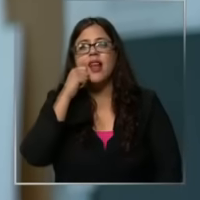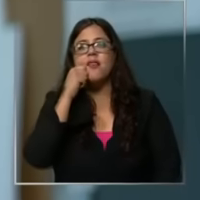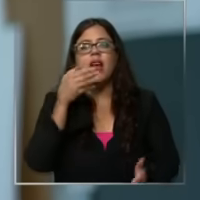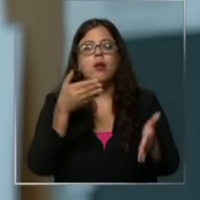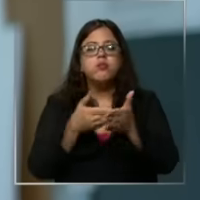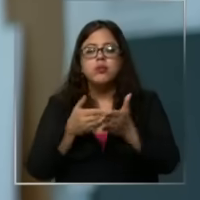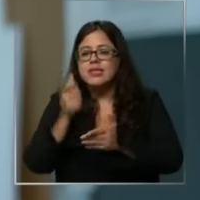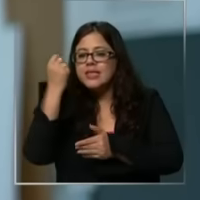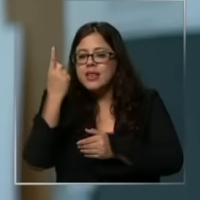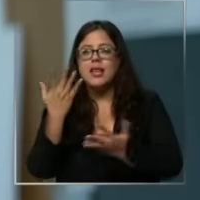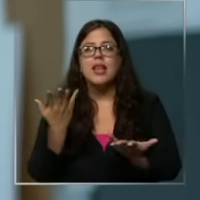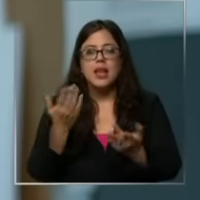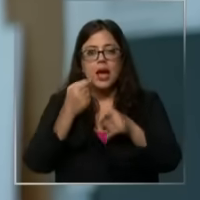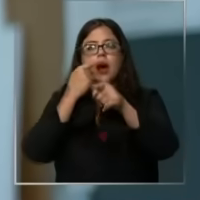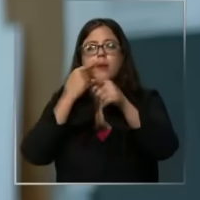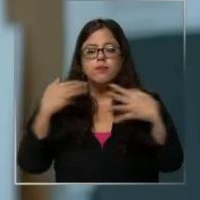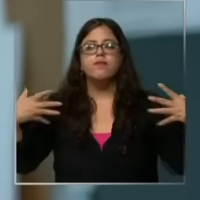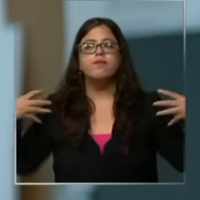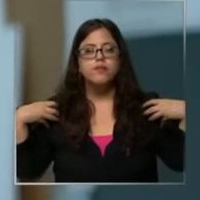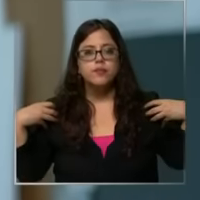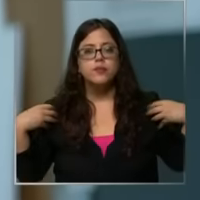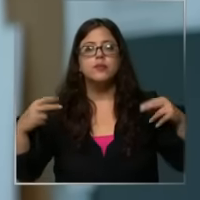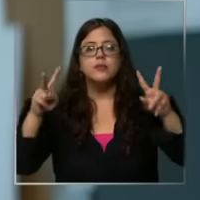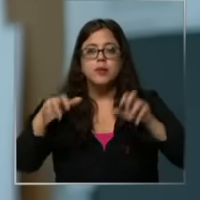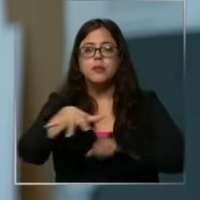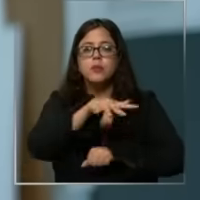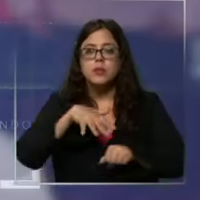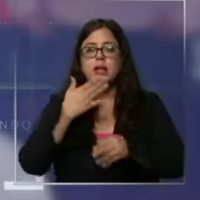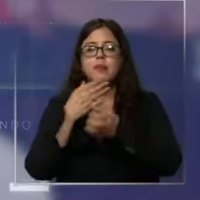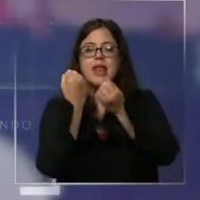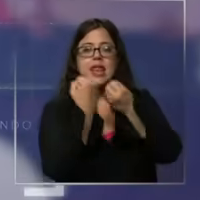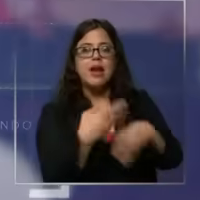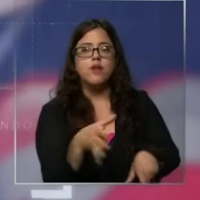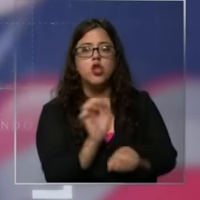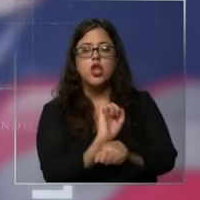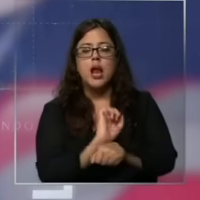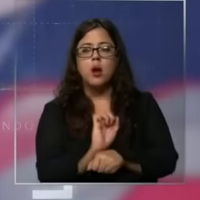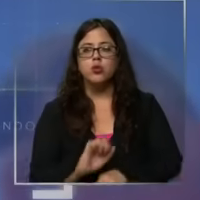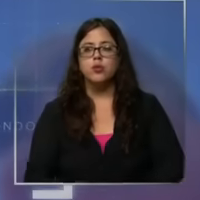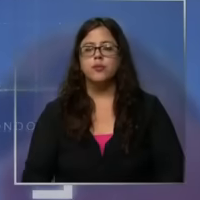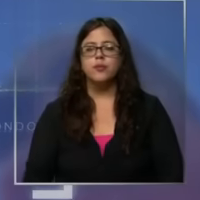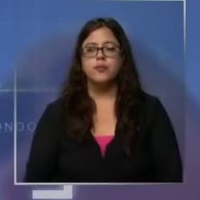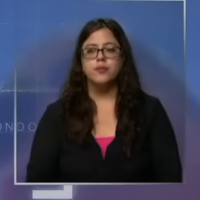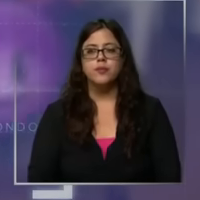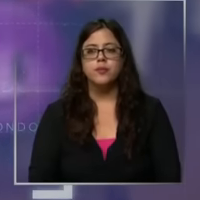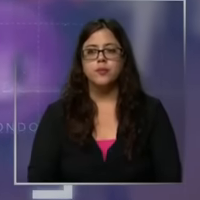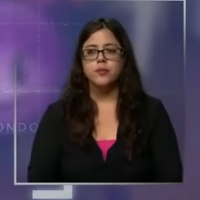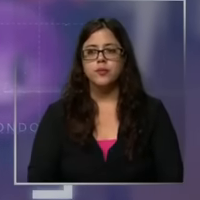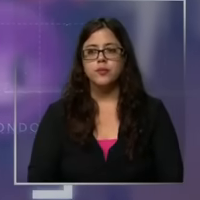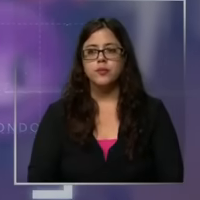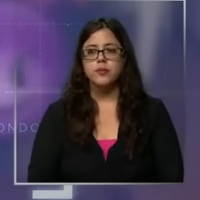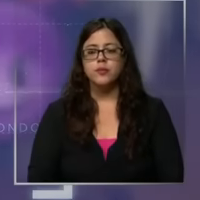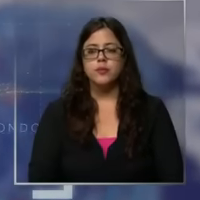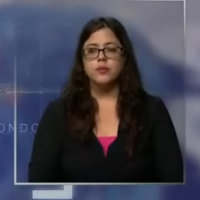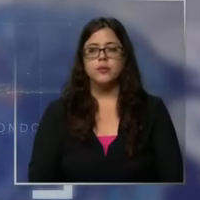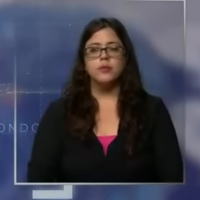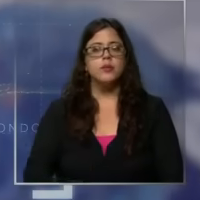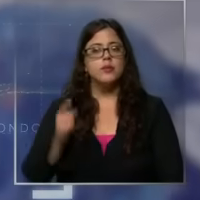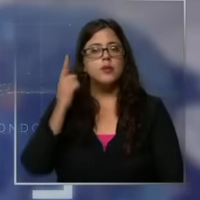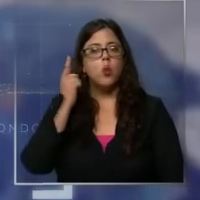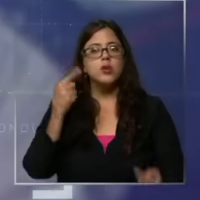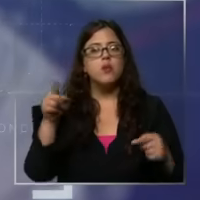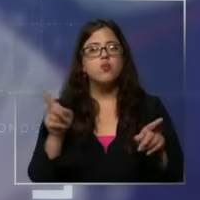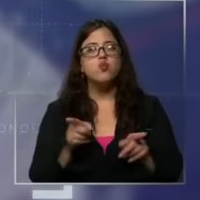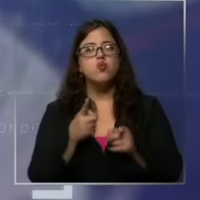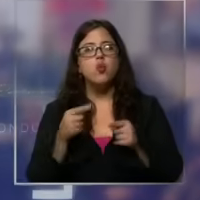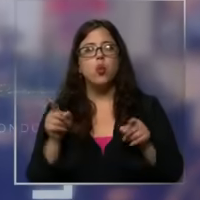el entender la participación del sujeto tanto en los hechos como en el abandono del vehículo. Porte muy exuberante y al estilo de antes, y en